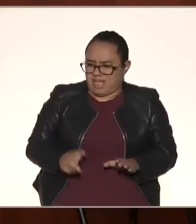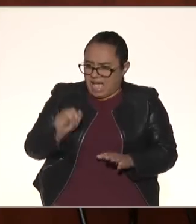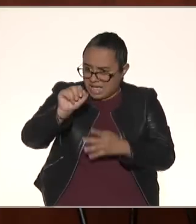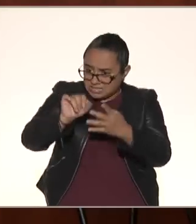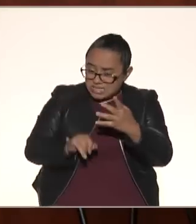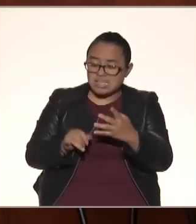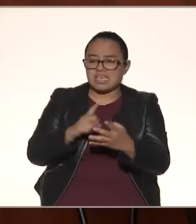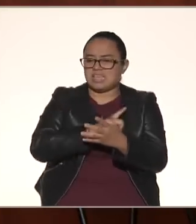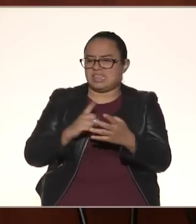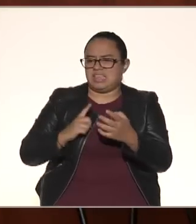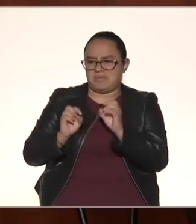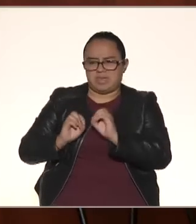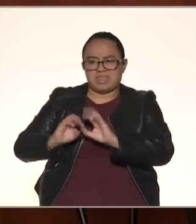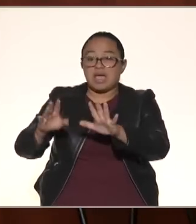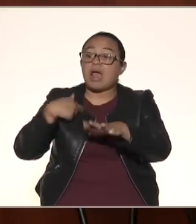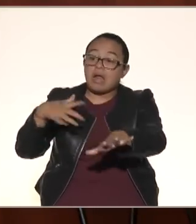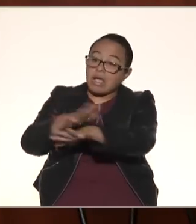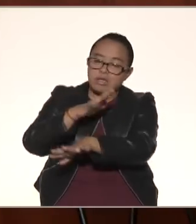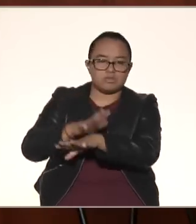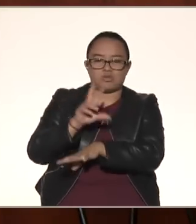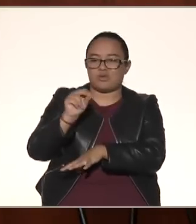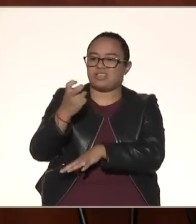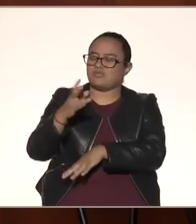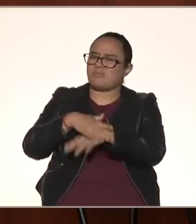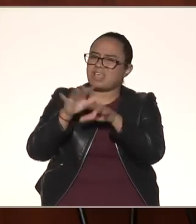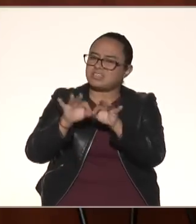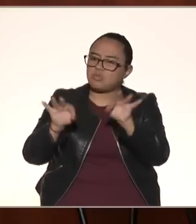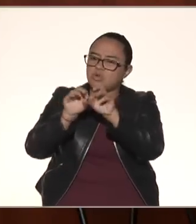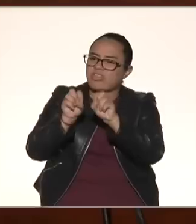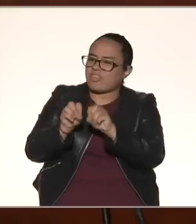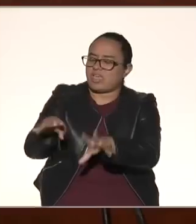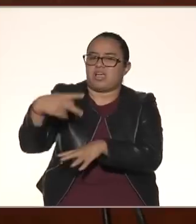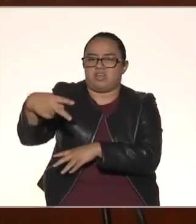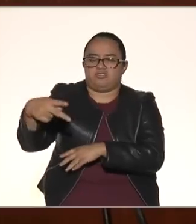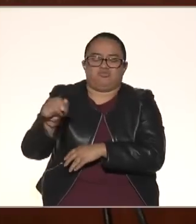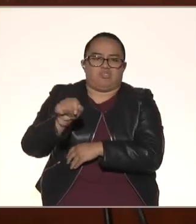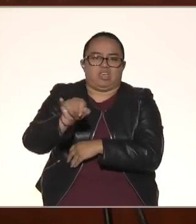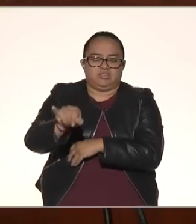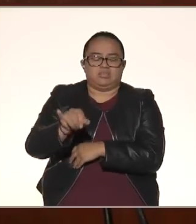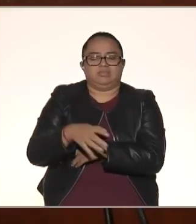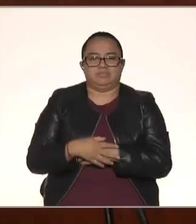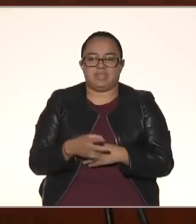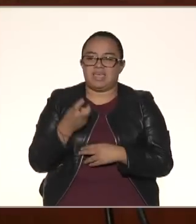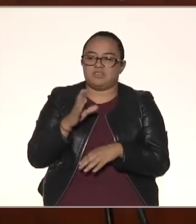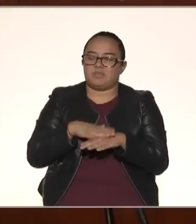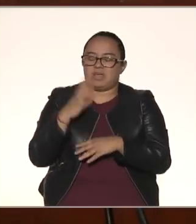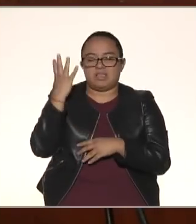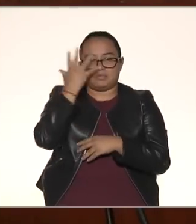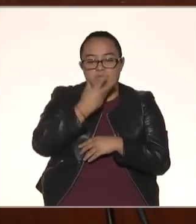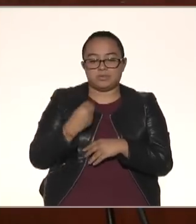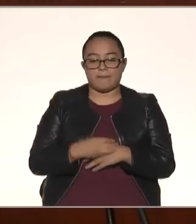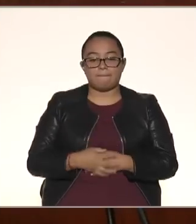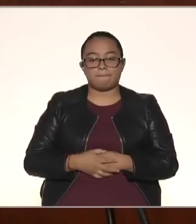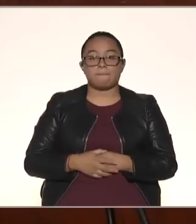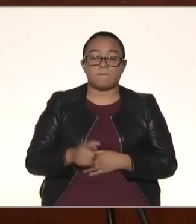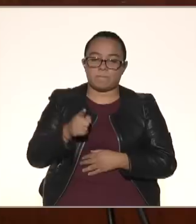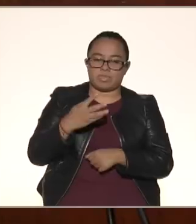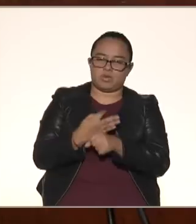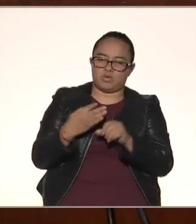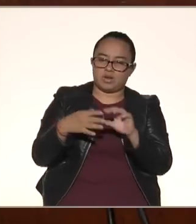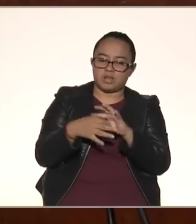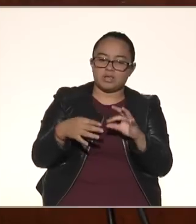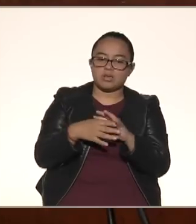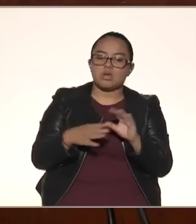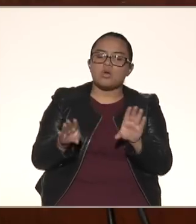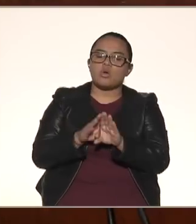generoso de amor que podemos darle a la pareja. Ay, qué interesantes cosas. Bueno, y cómo, bueno, ya tú los mencionas, cómo